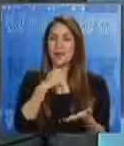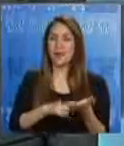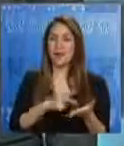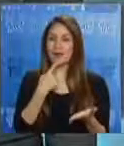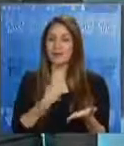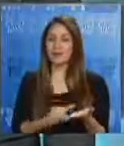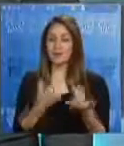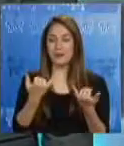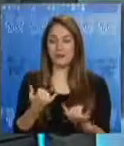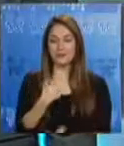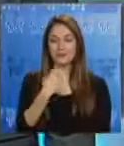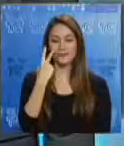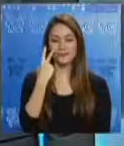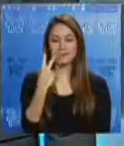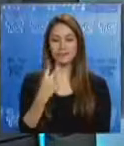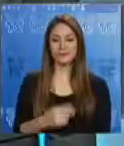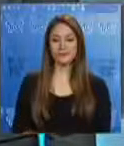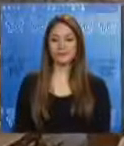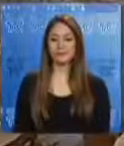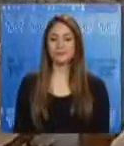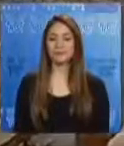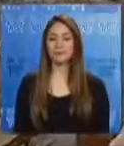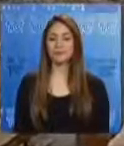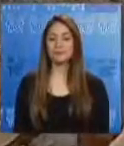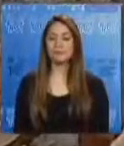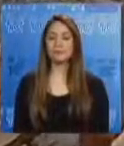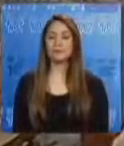Veámoslo en el siguiente reportaje.